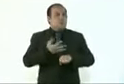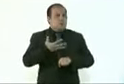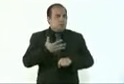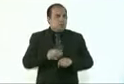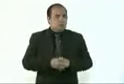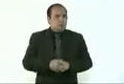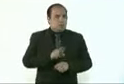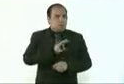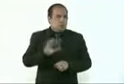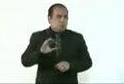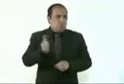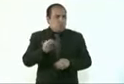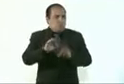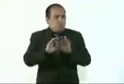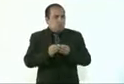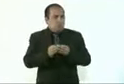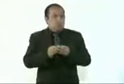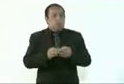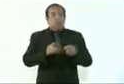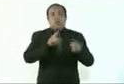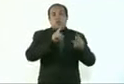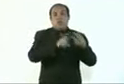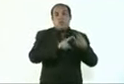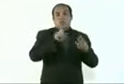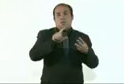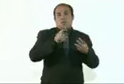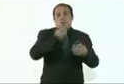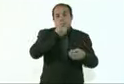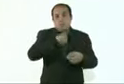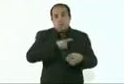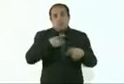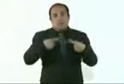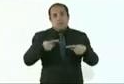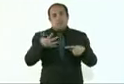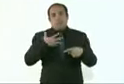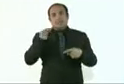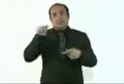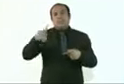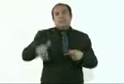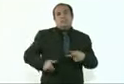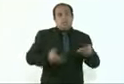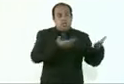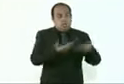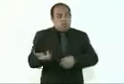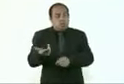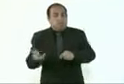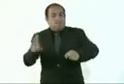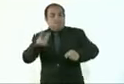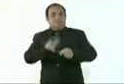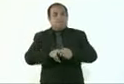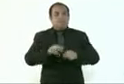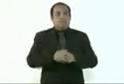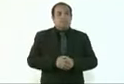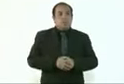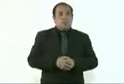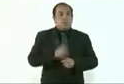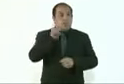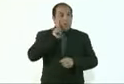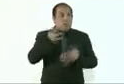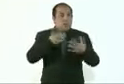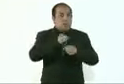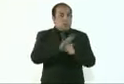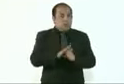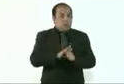otra condición. Y también nos han dicho que, por ejemplo, una persona que tuvo un accidente, llega al hospital, le hacen una prueba y